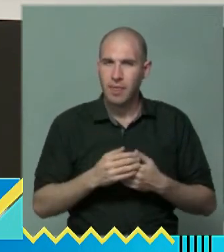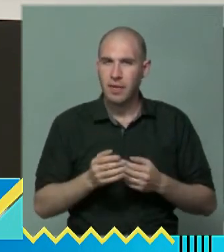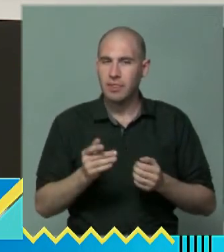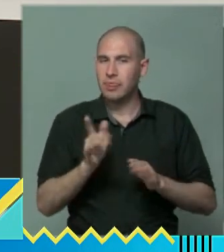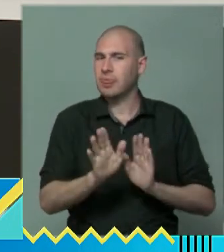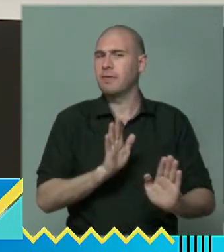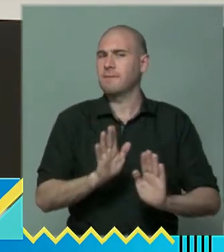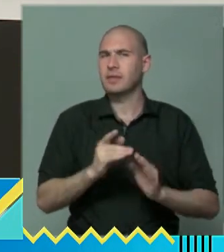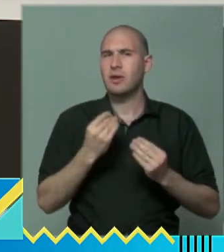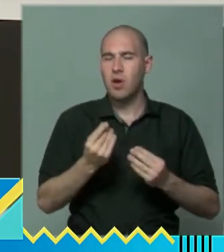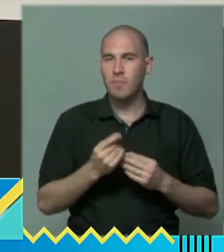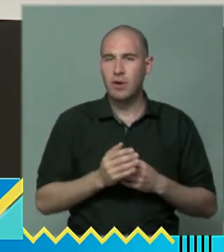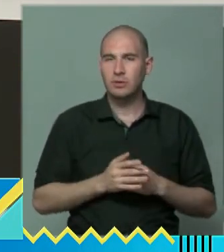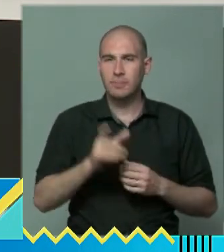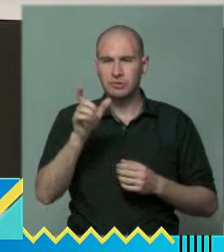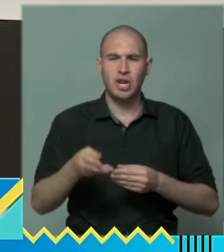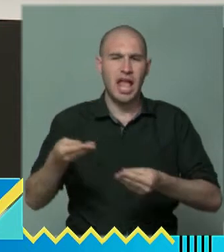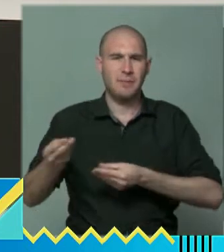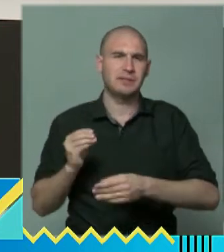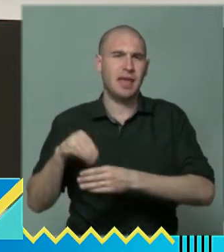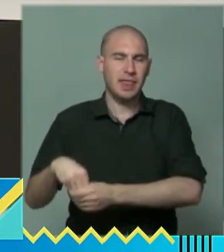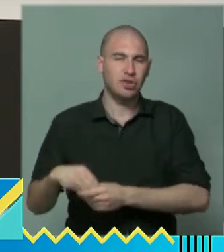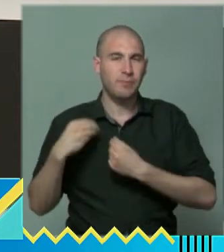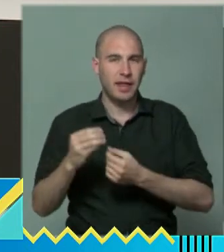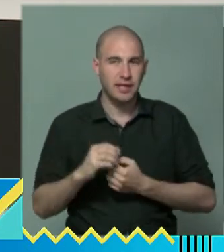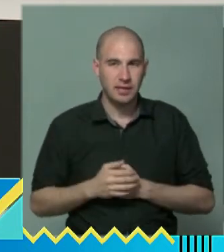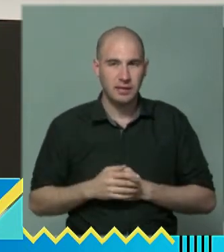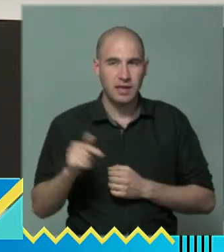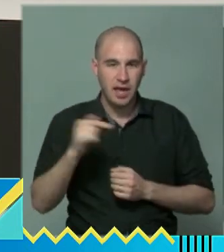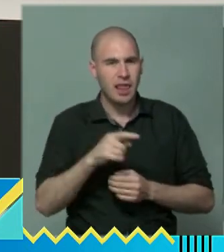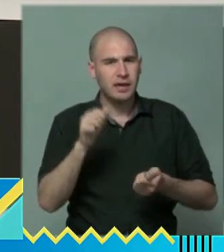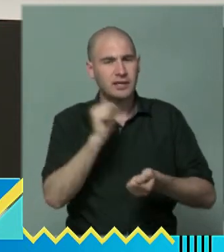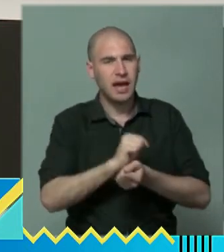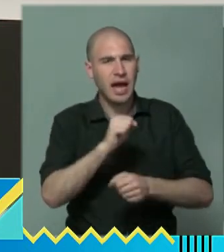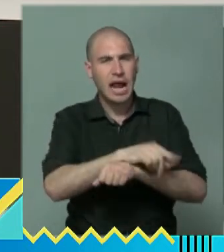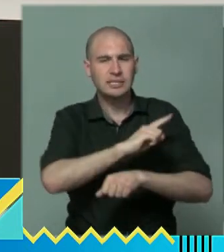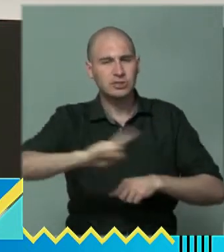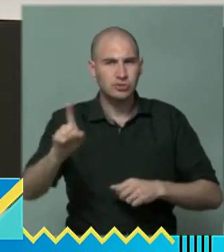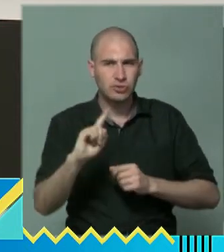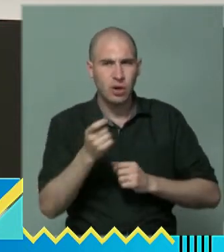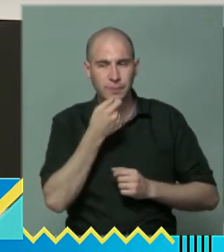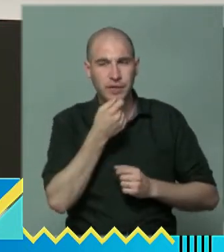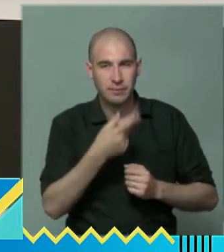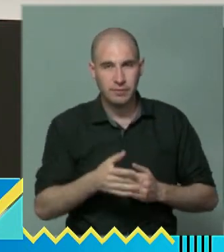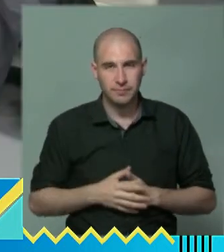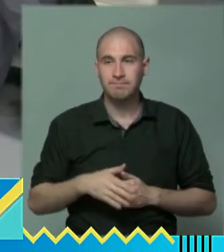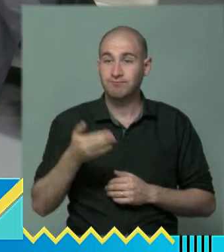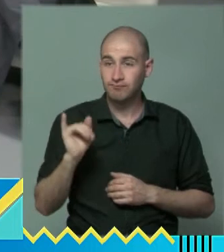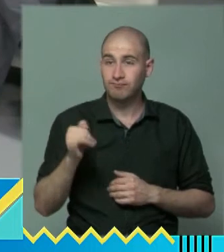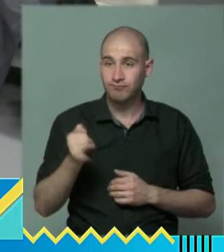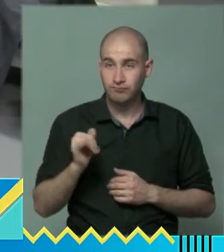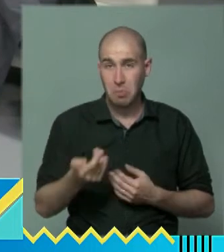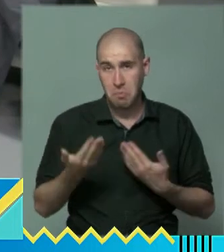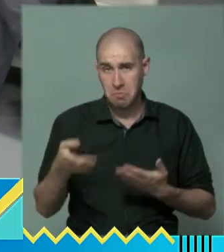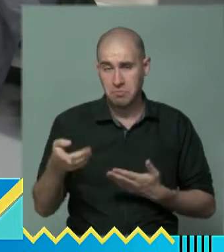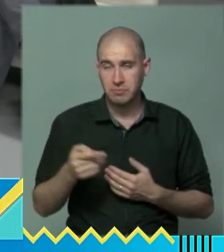escudarse en su persona jurídica para evitar él ir a la cárcel, por ejemplo. Muy simple, lo vamos a bajar. Sí, tranquilamente puede